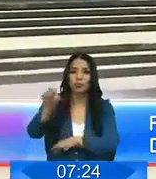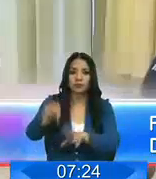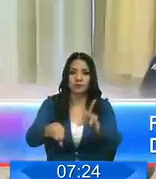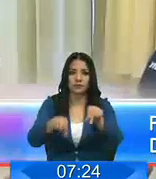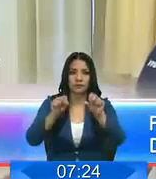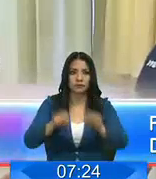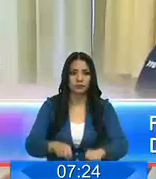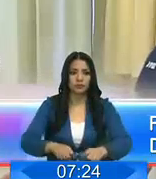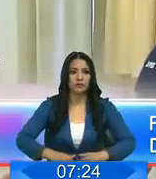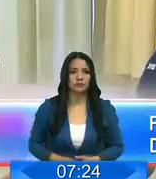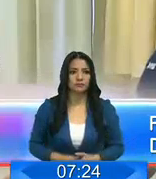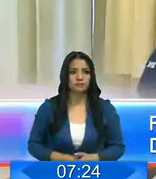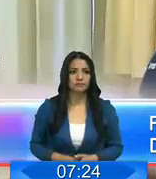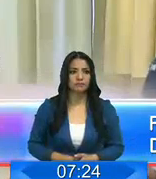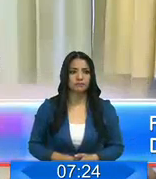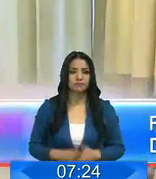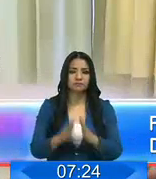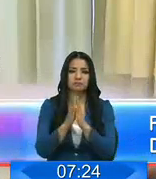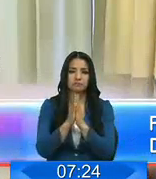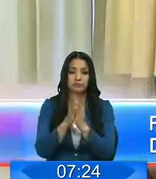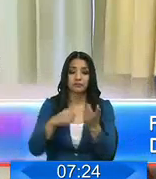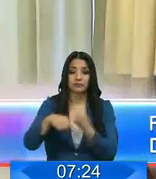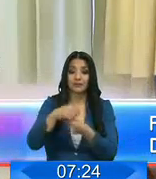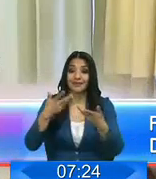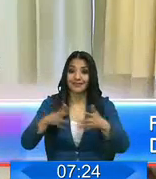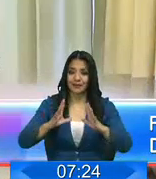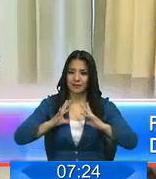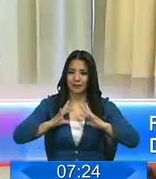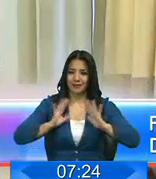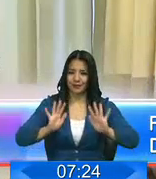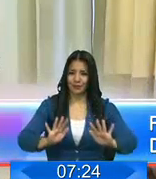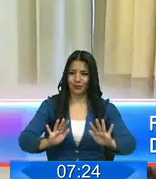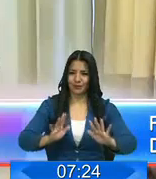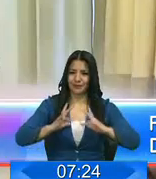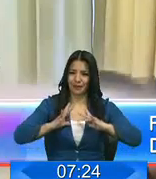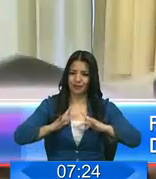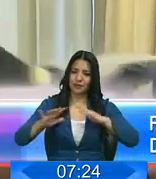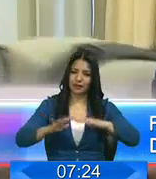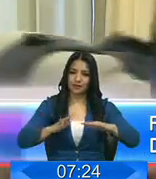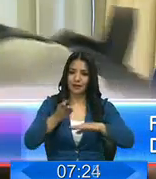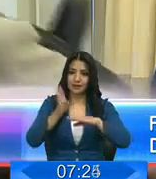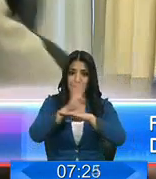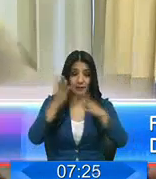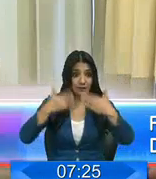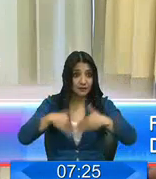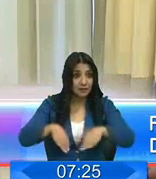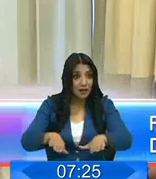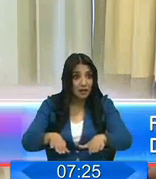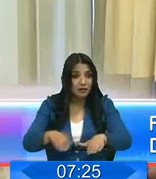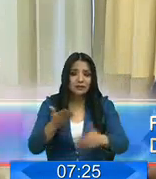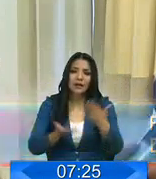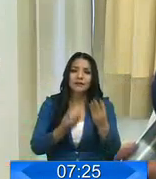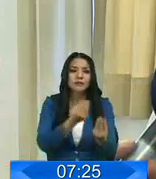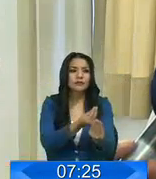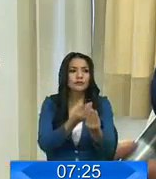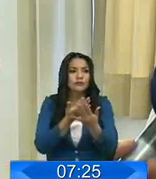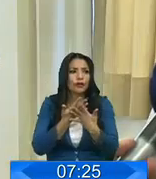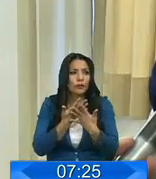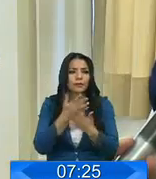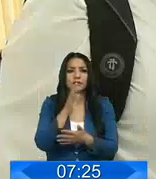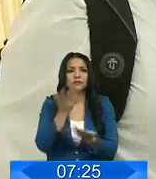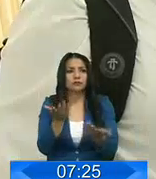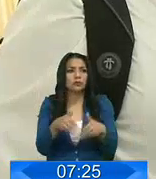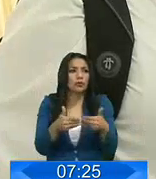responsabilidades. Esperábamos que al retorno a las actividades de la asamblea podríamos tener alguna información del estado en que